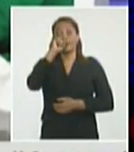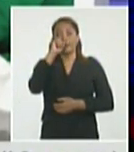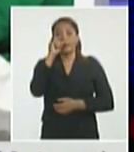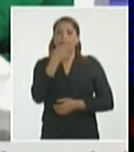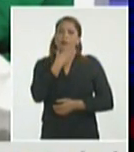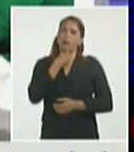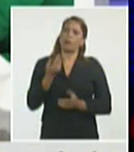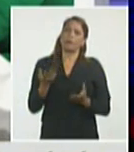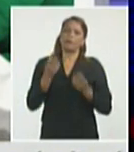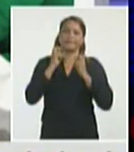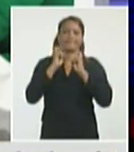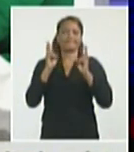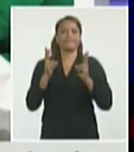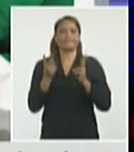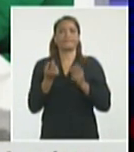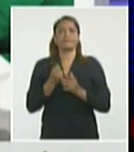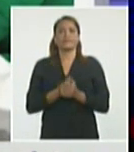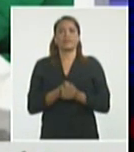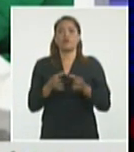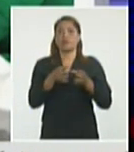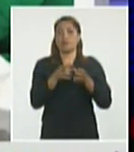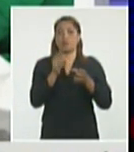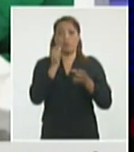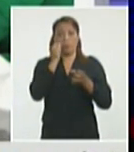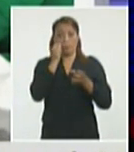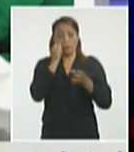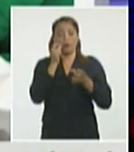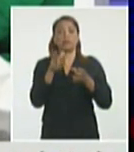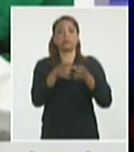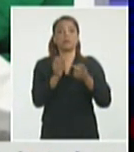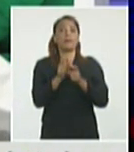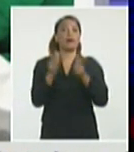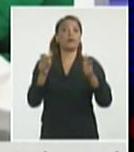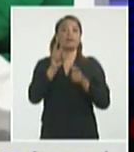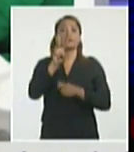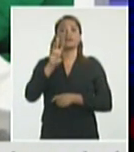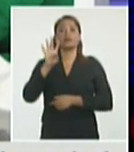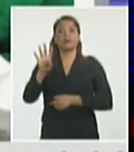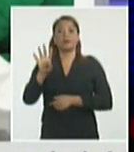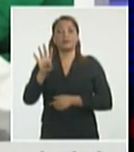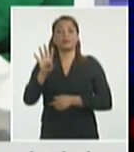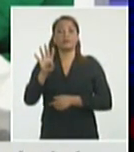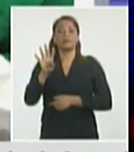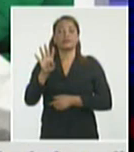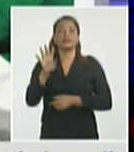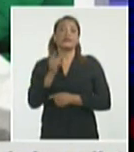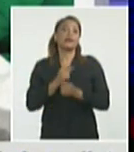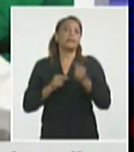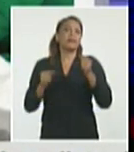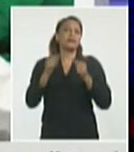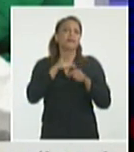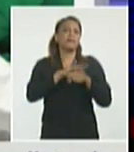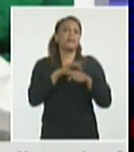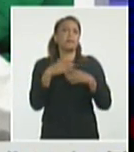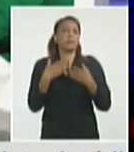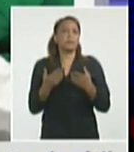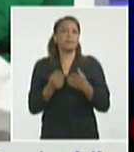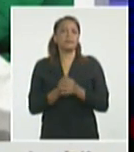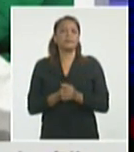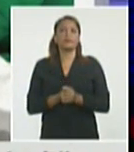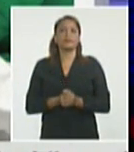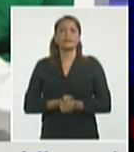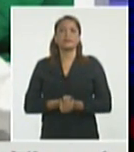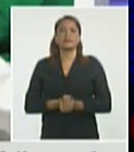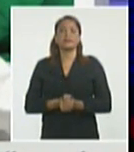vida. Masculino el mayor número, 34, y las principales comorbilidades, nada más que las